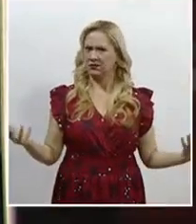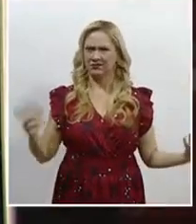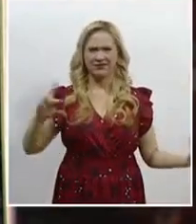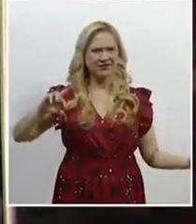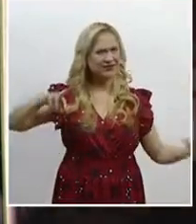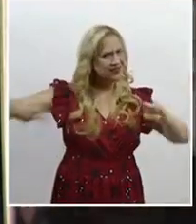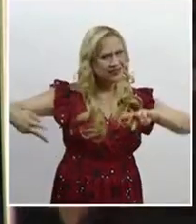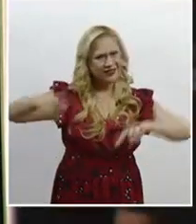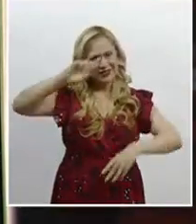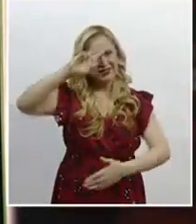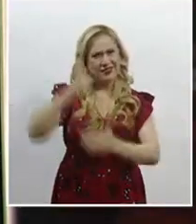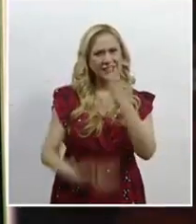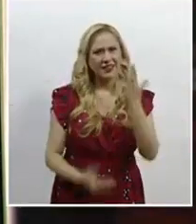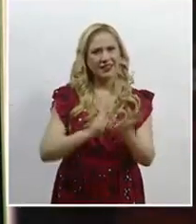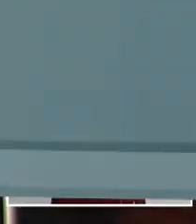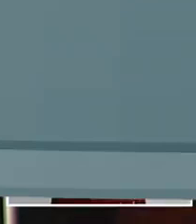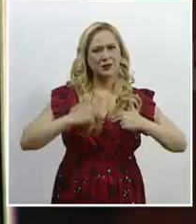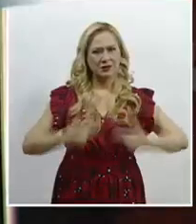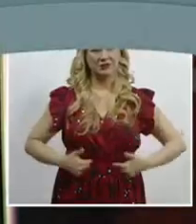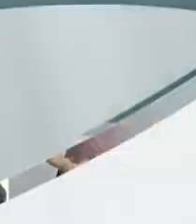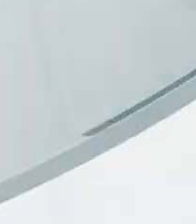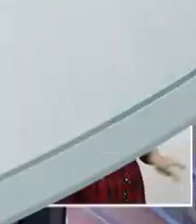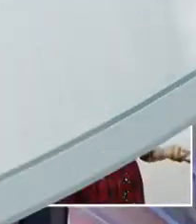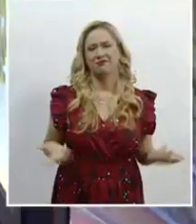sentido contrario.